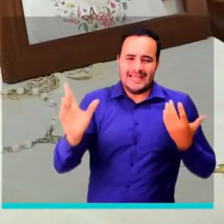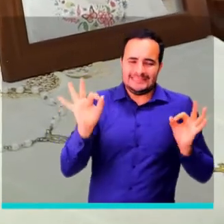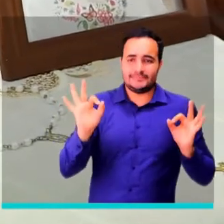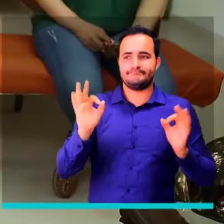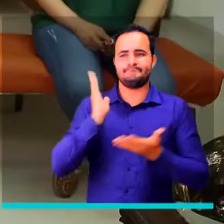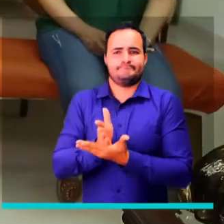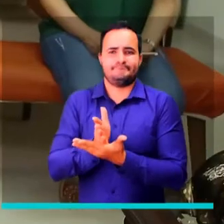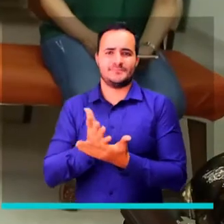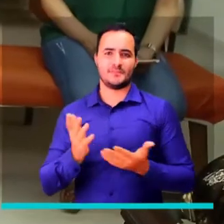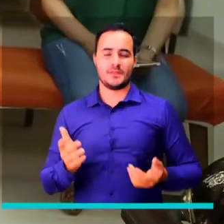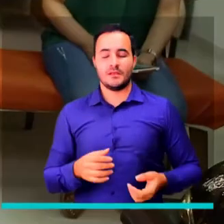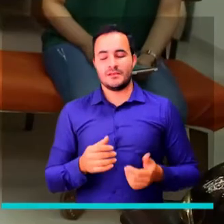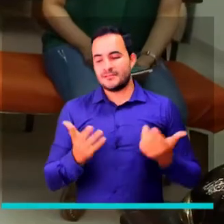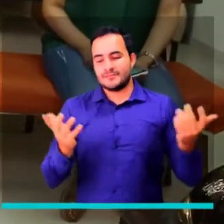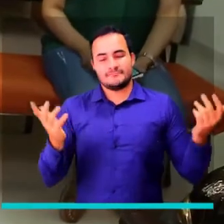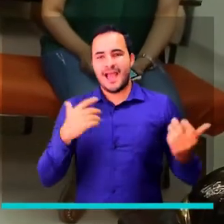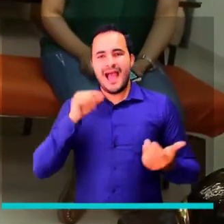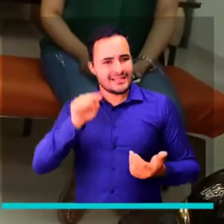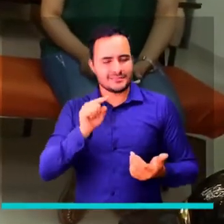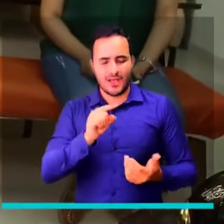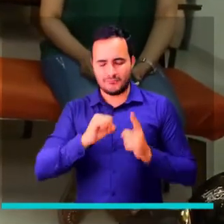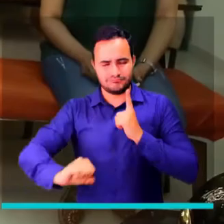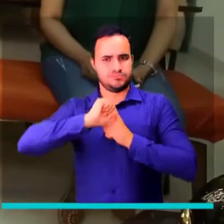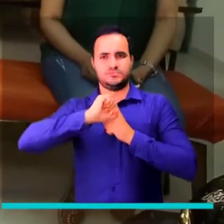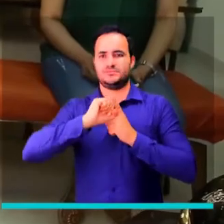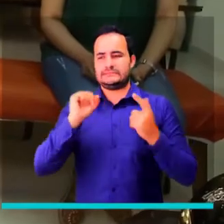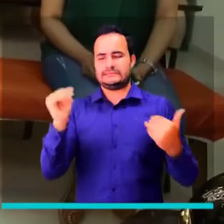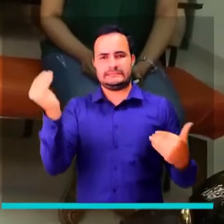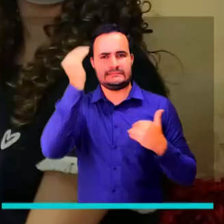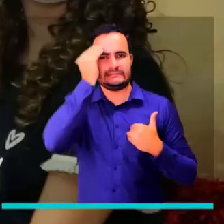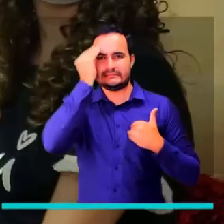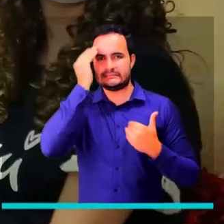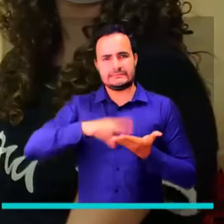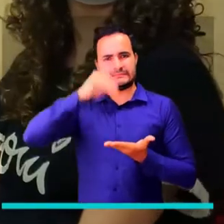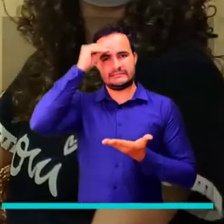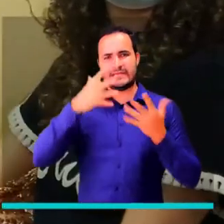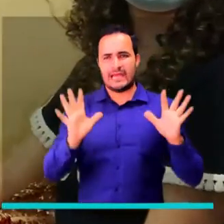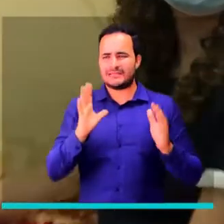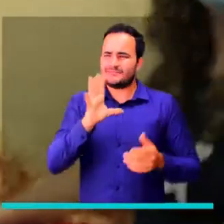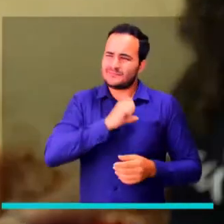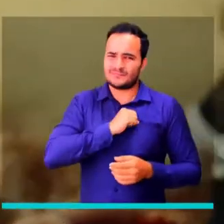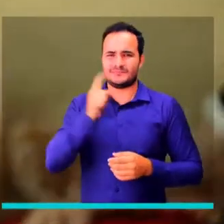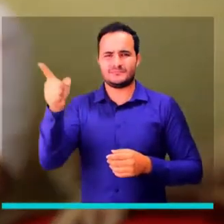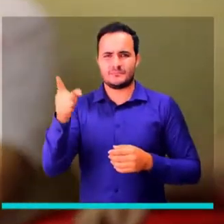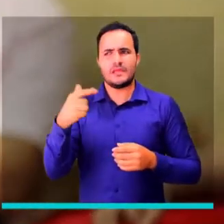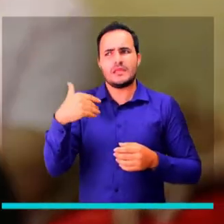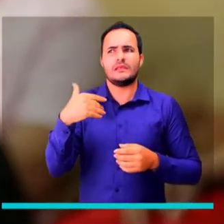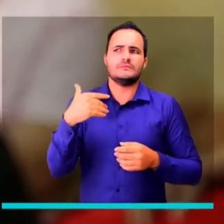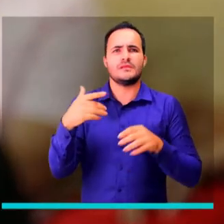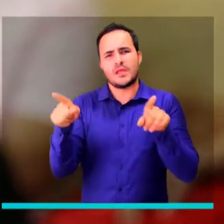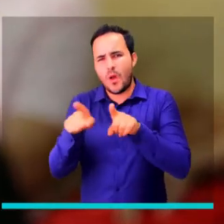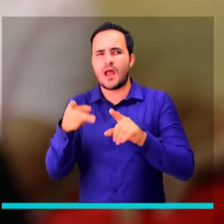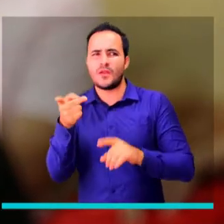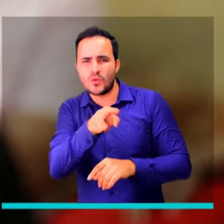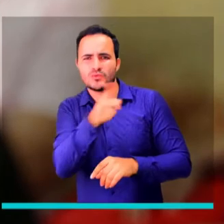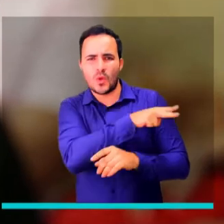Pero realmente es cuando uno coge conciencia, cuando ya en este momento que nosotros tuvimos esa muerte tan cercana y que hemos tenido otras muertes muy